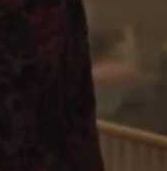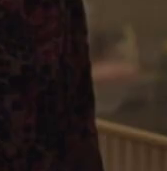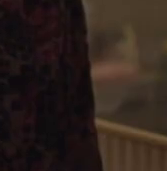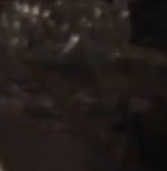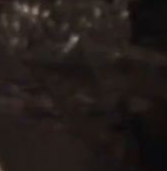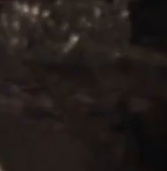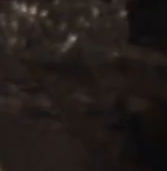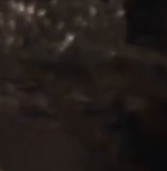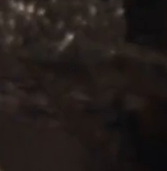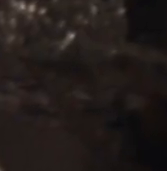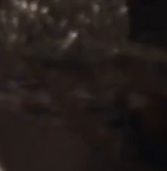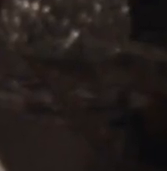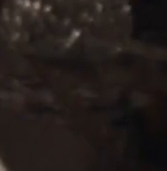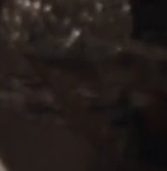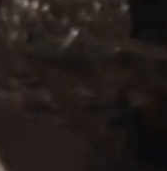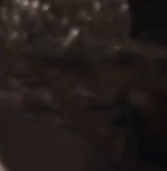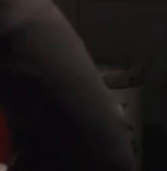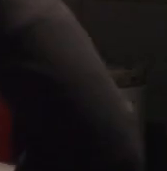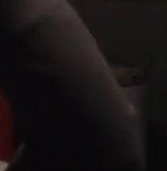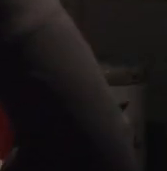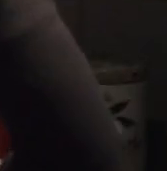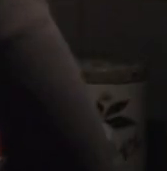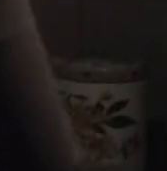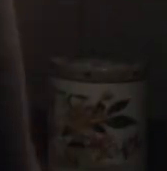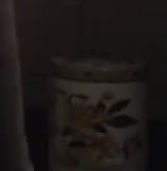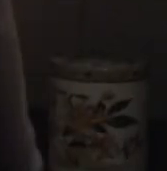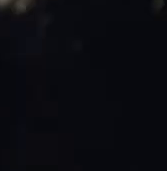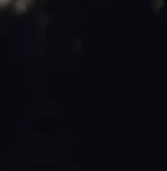crecer y soltar sus miedos para sobrevivir